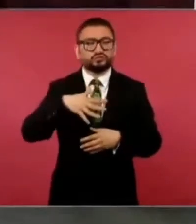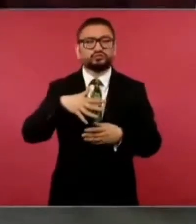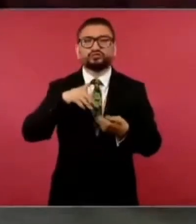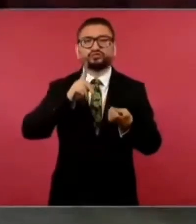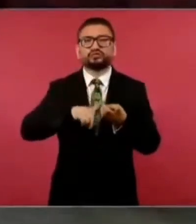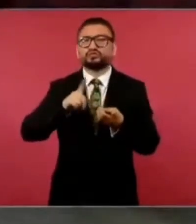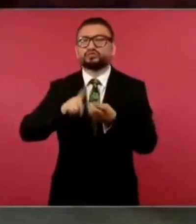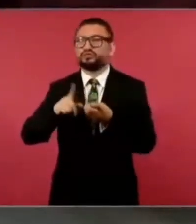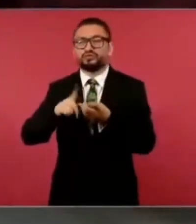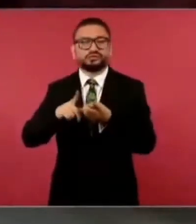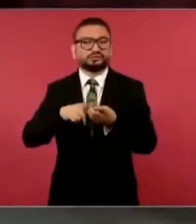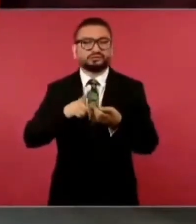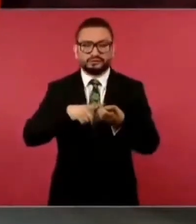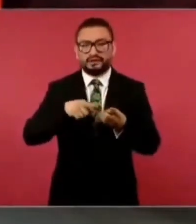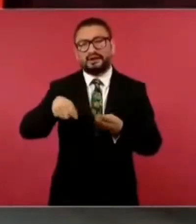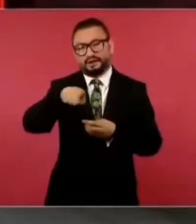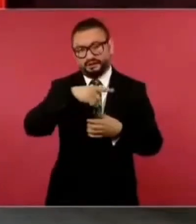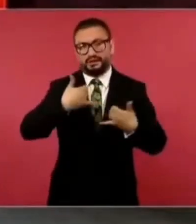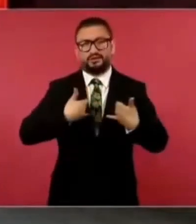a los muchachos.